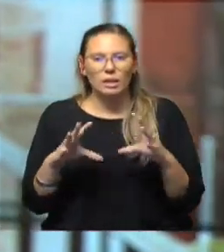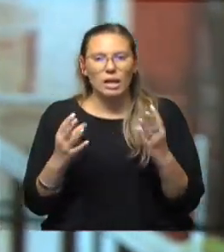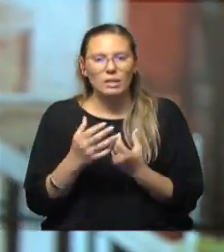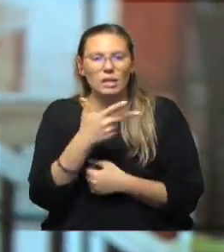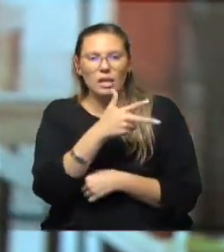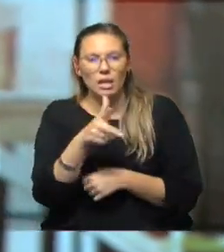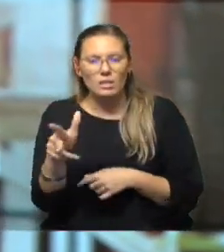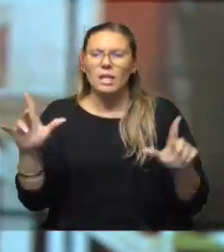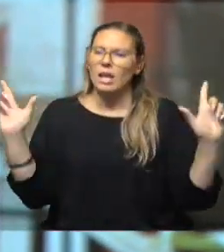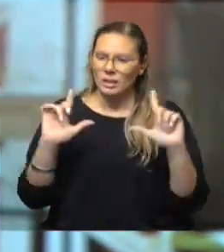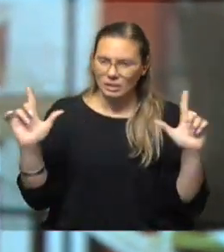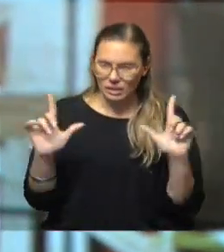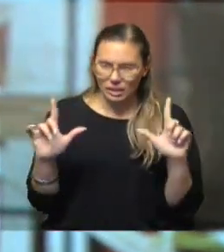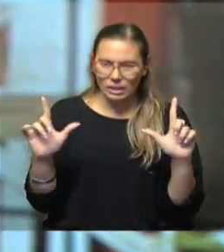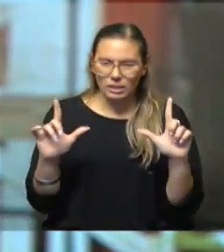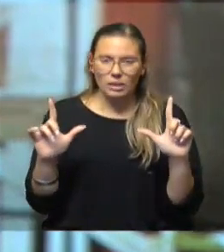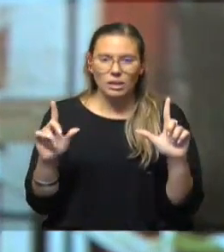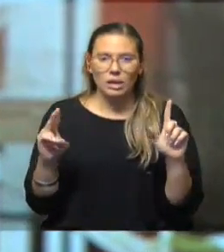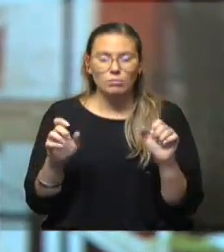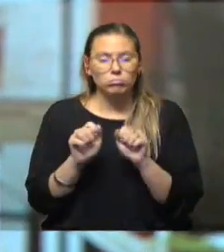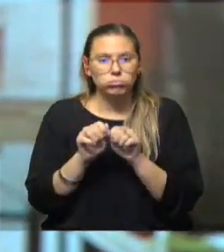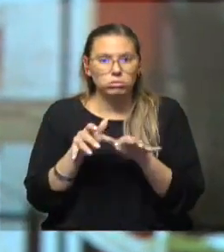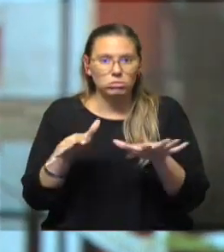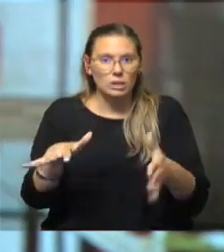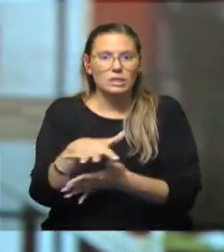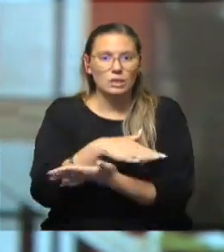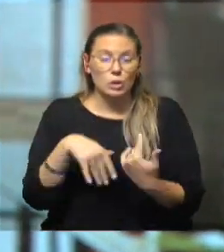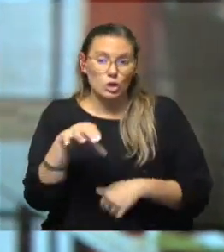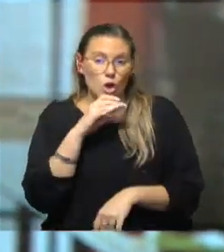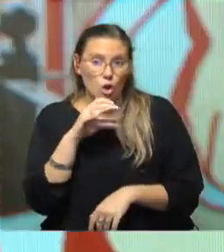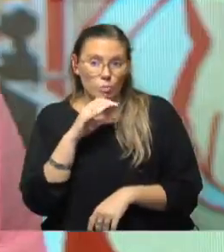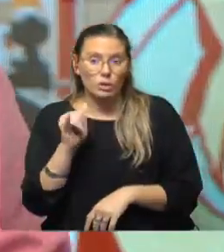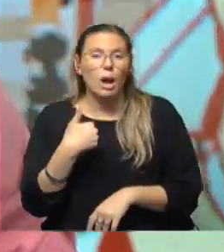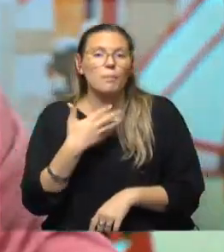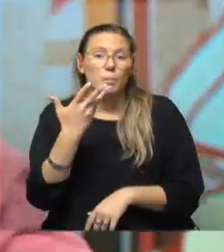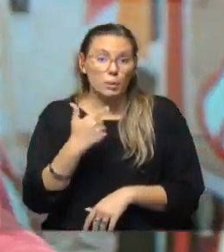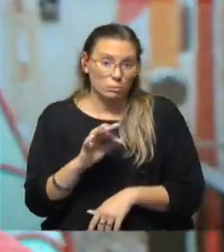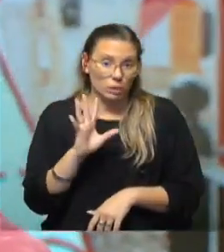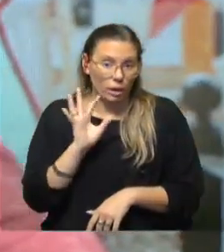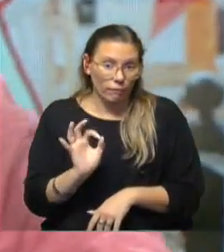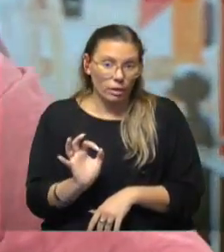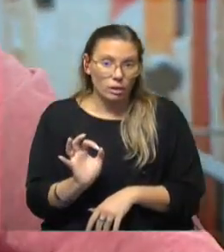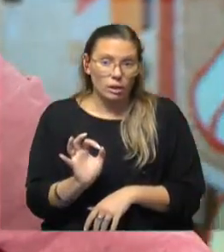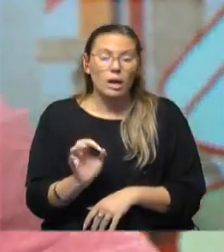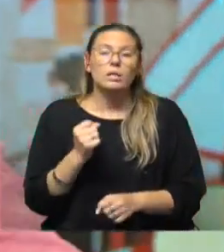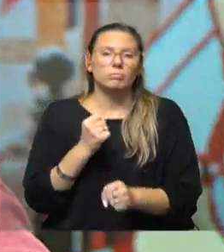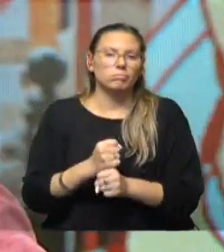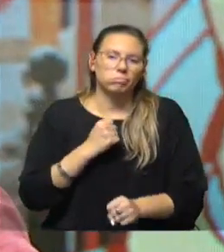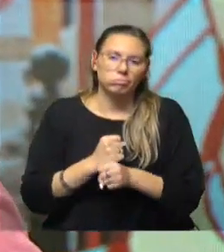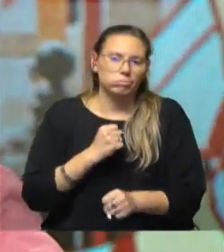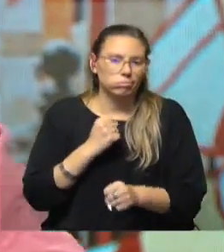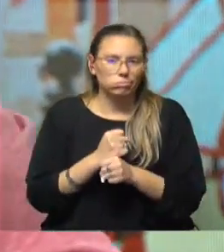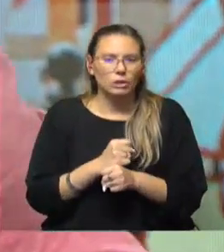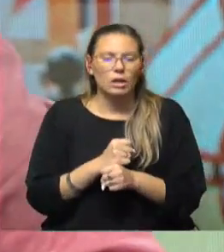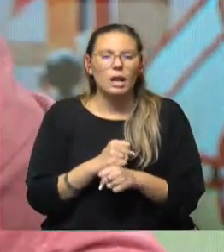audiovisual, de la tele, sí. Despliega muchísimas situaciones de humor, ¿o sí, no? A mí me gusta mucho eso, por lo que trabajé siempre en el